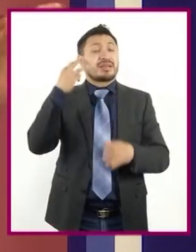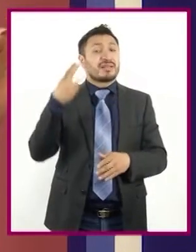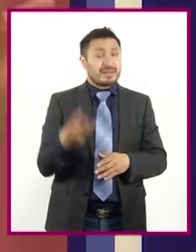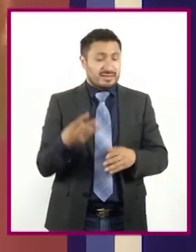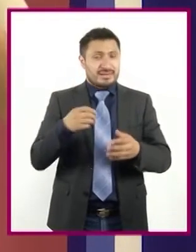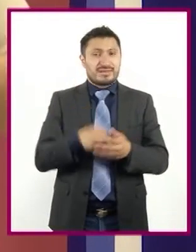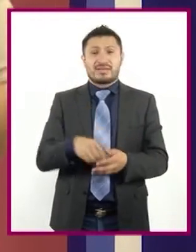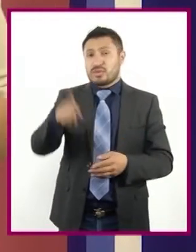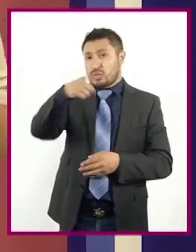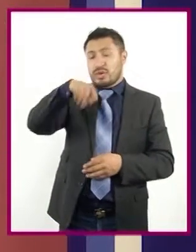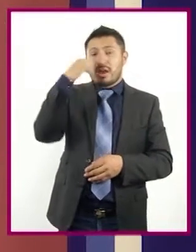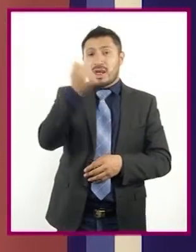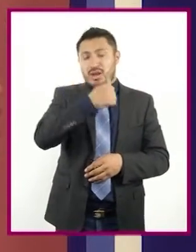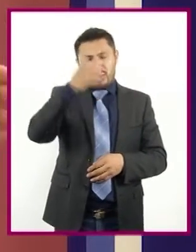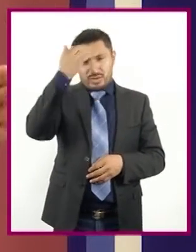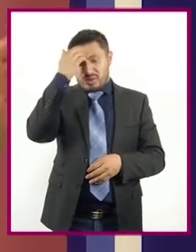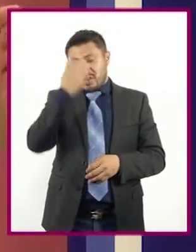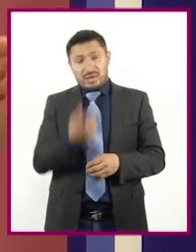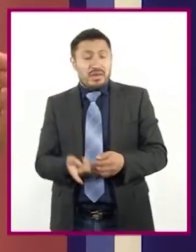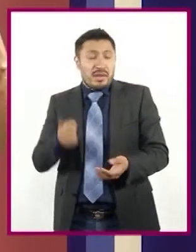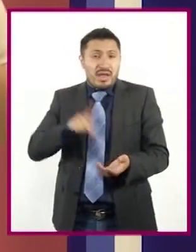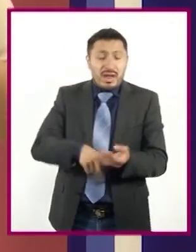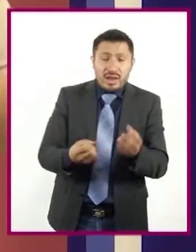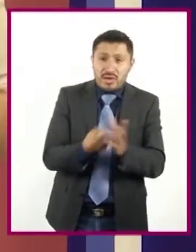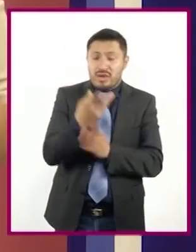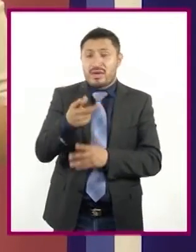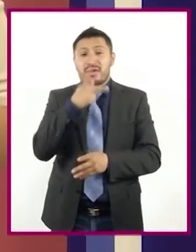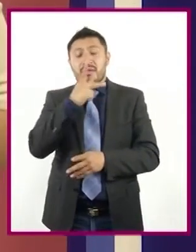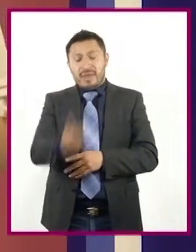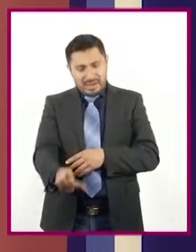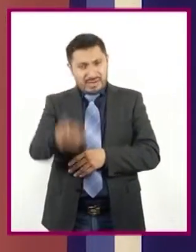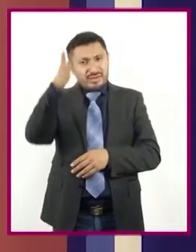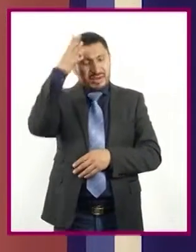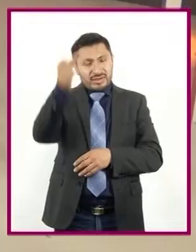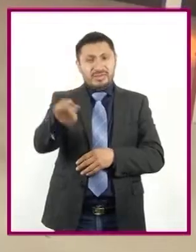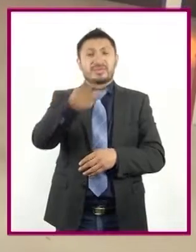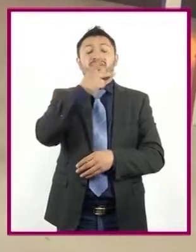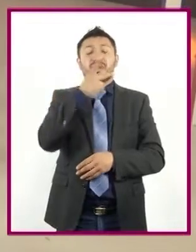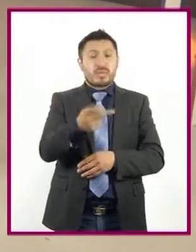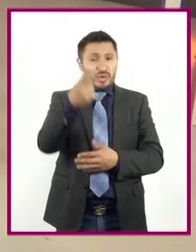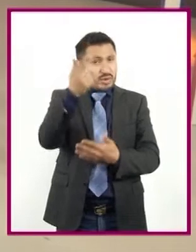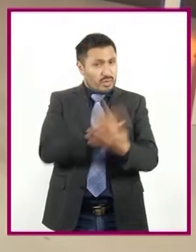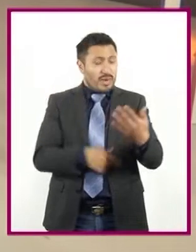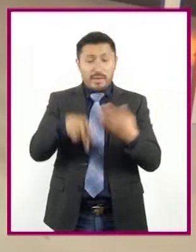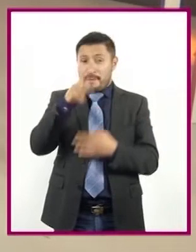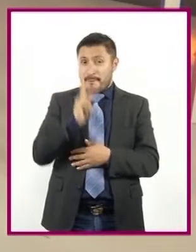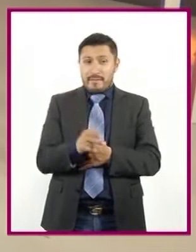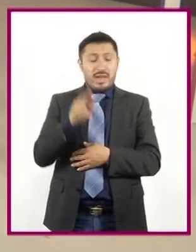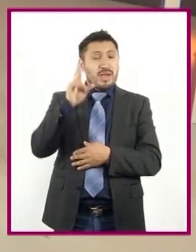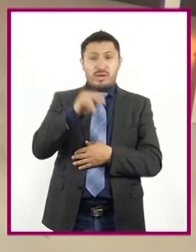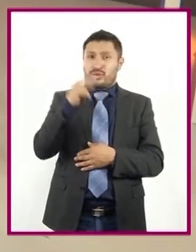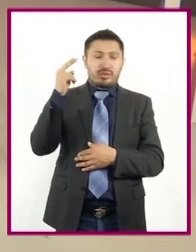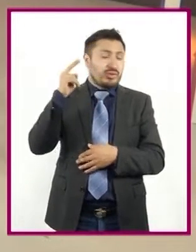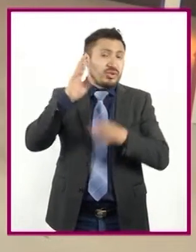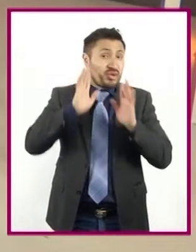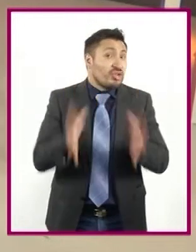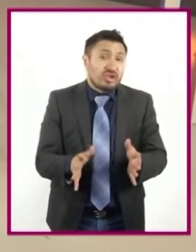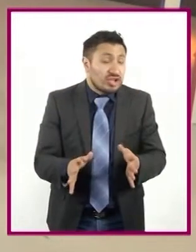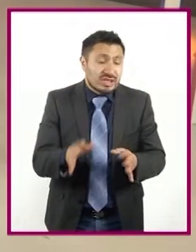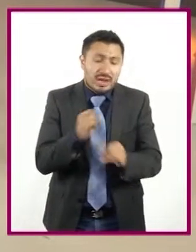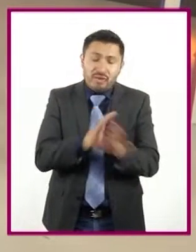alumnos han conocido e incluido nuevos términos y conceptos a su vocabulario. Sin embargo, no basta con adquirir